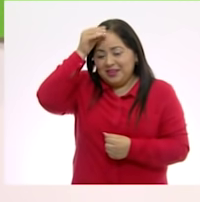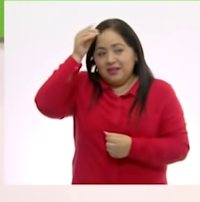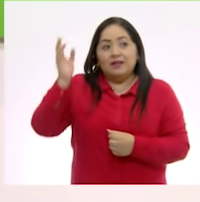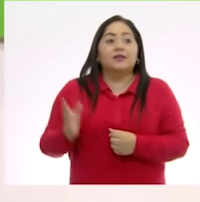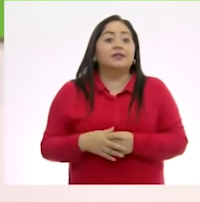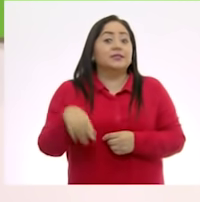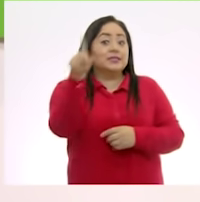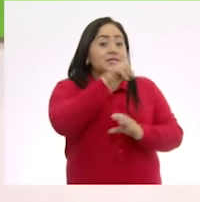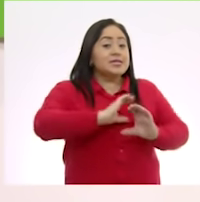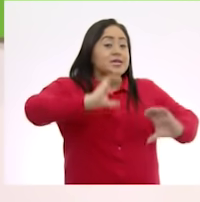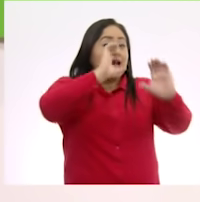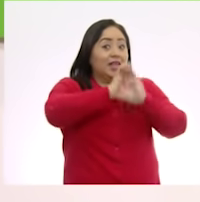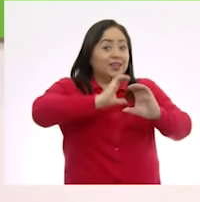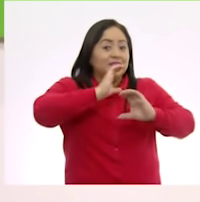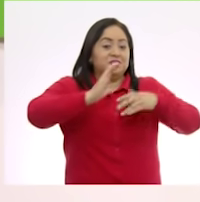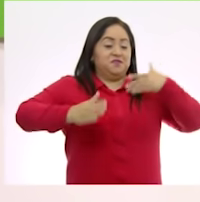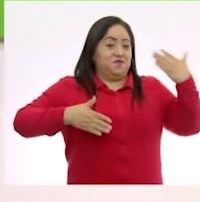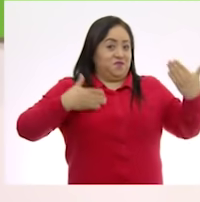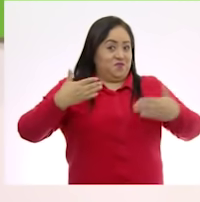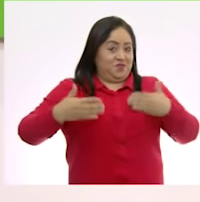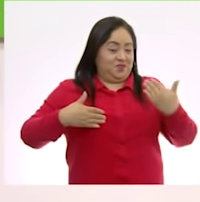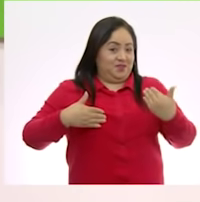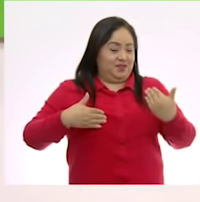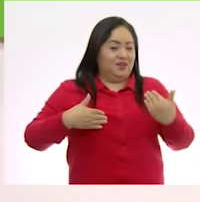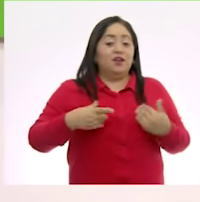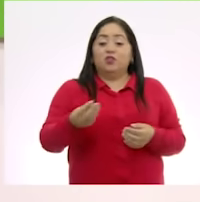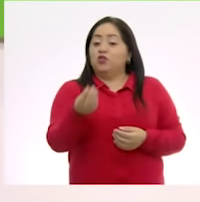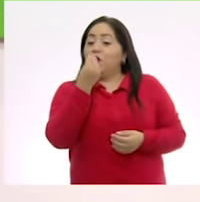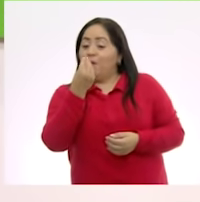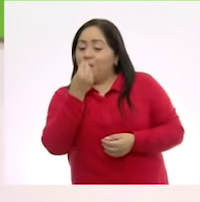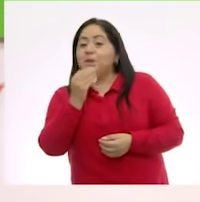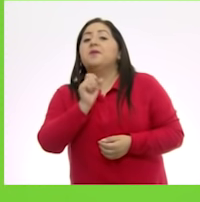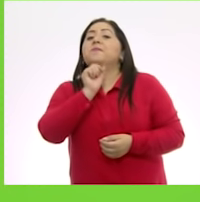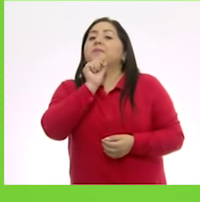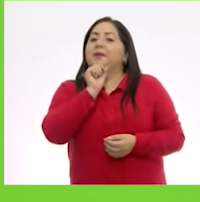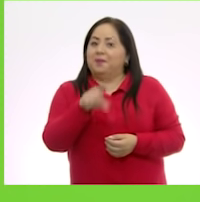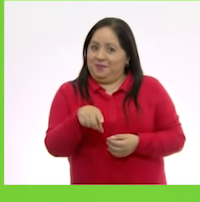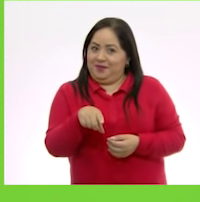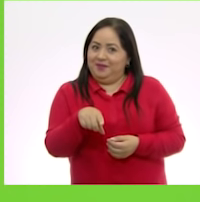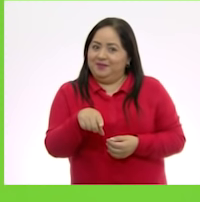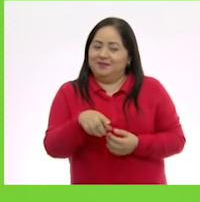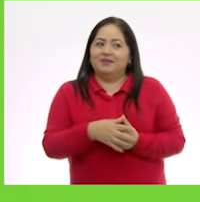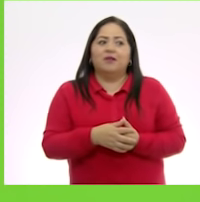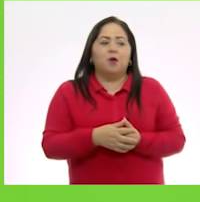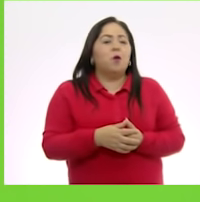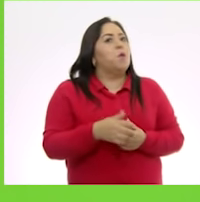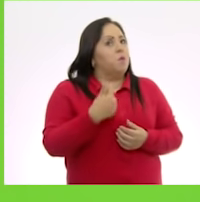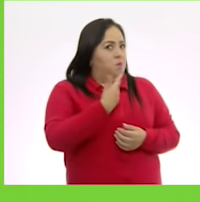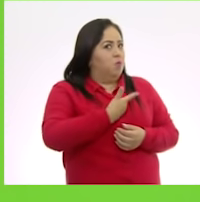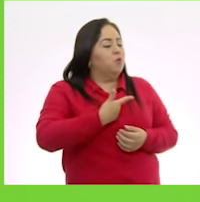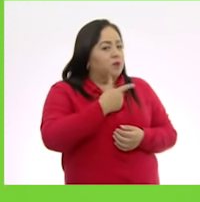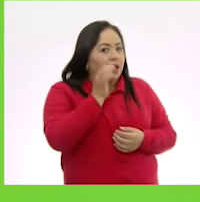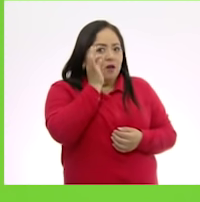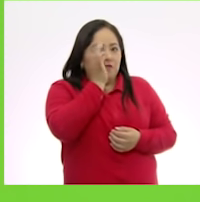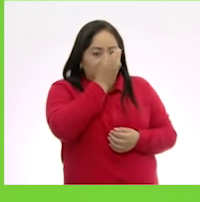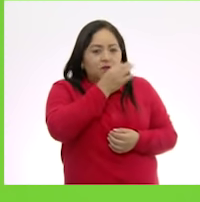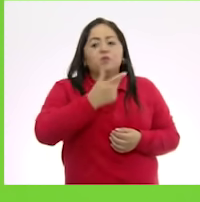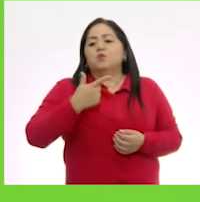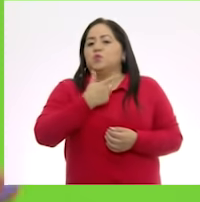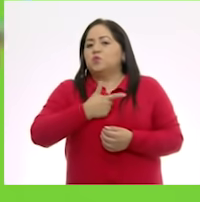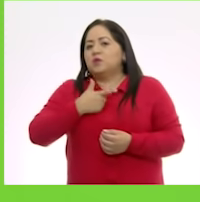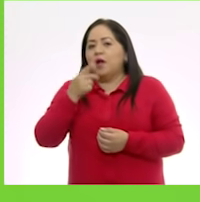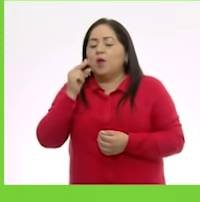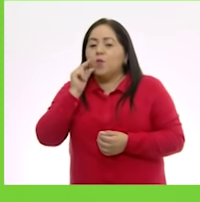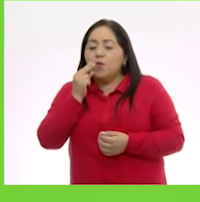la cantas, disfrutas. Si te las comes, también. Me gusta la fresa, me gusta la